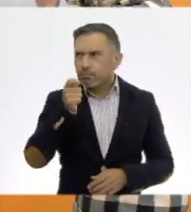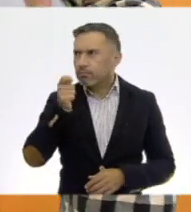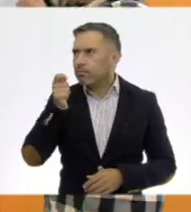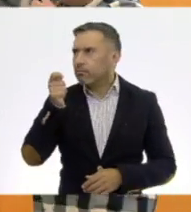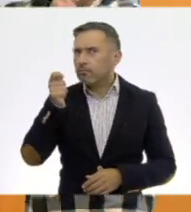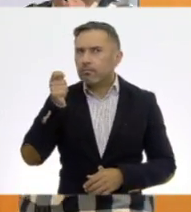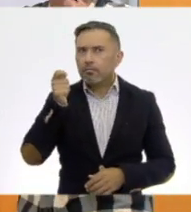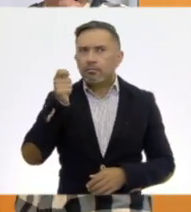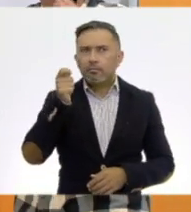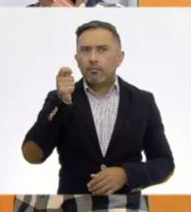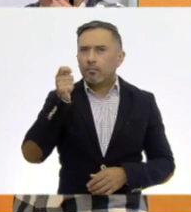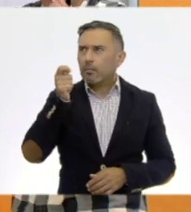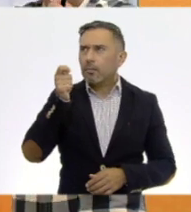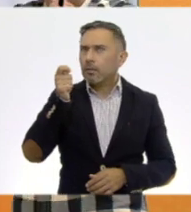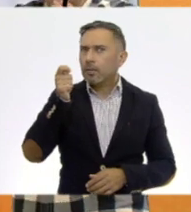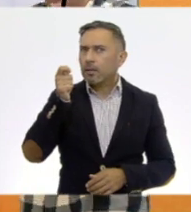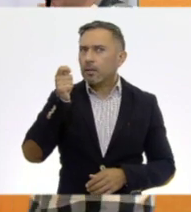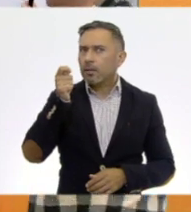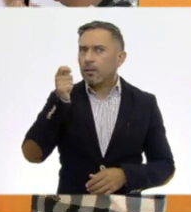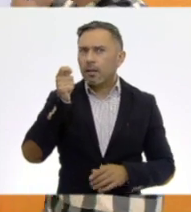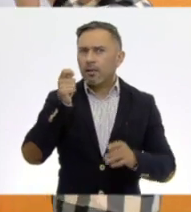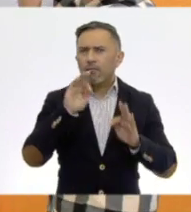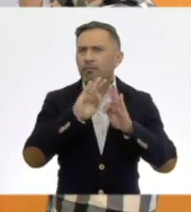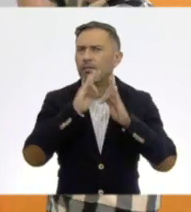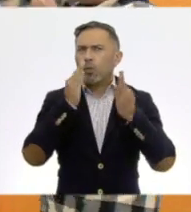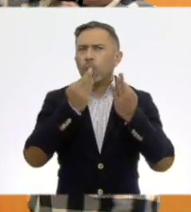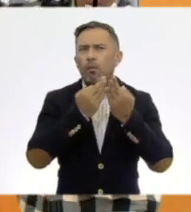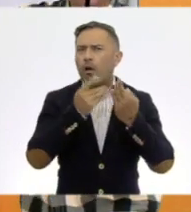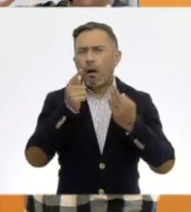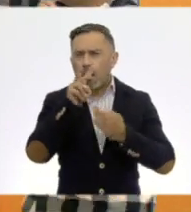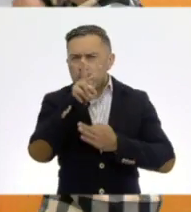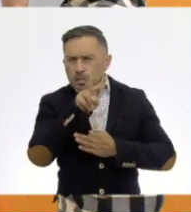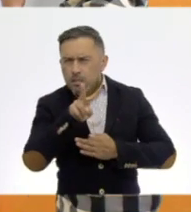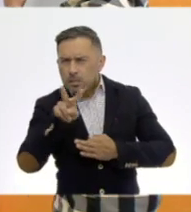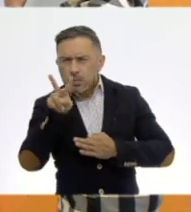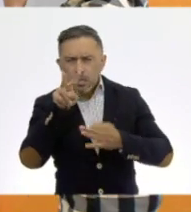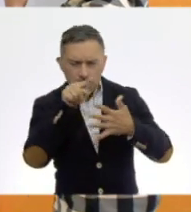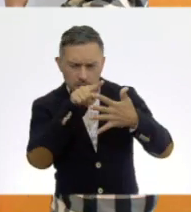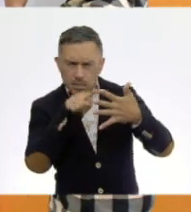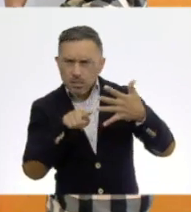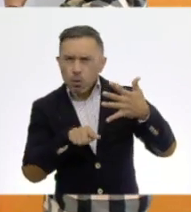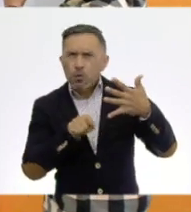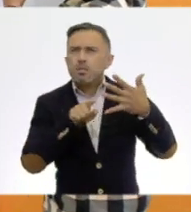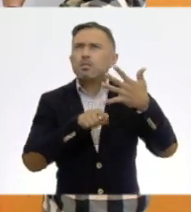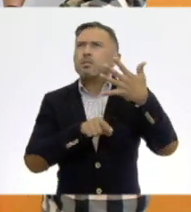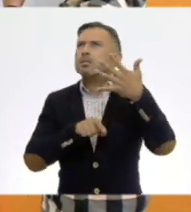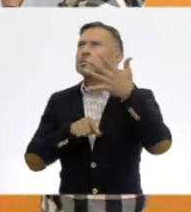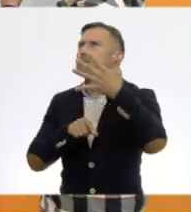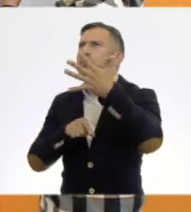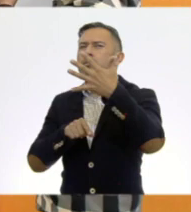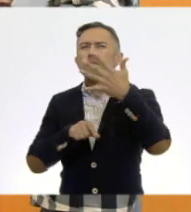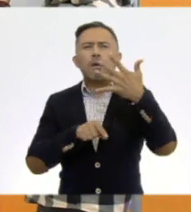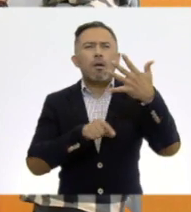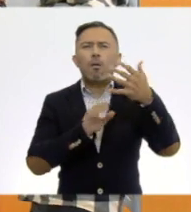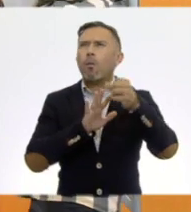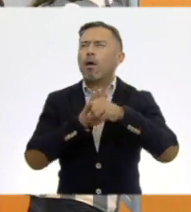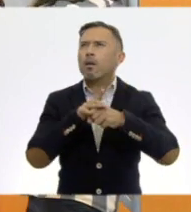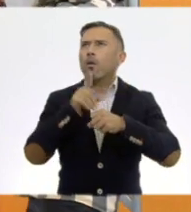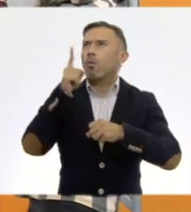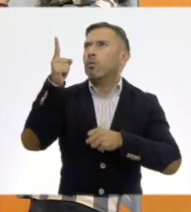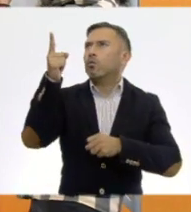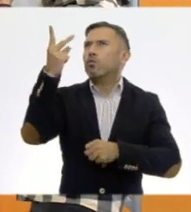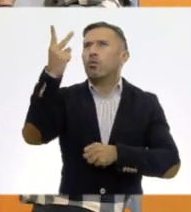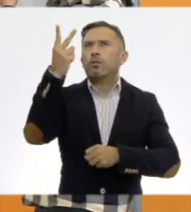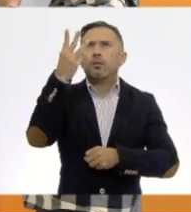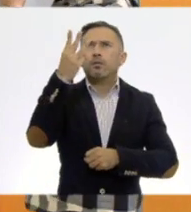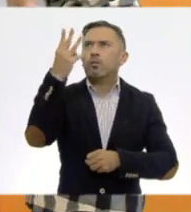deducir cuál es la figura que reúne esas características. Ayúdenme a contar. Tiene aristas 1, 2, 3,